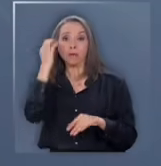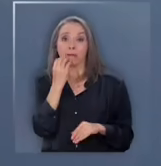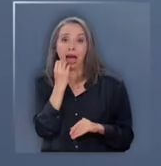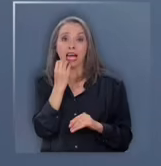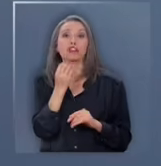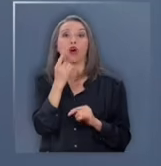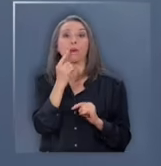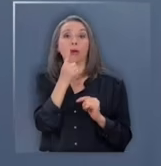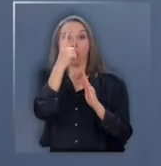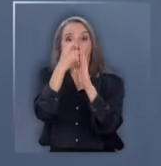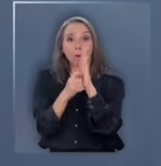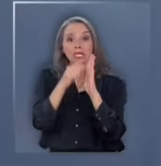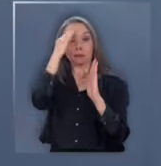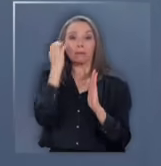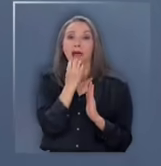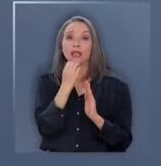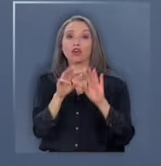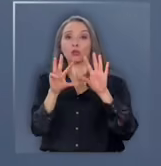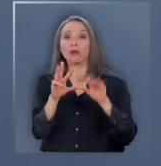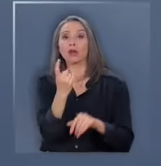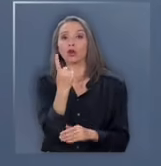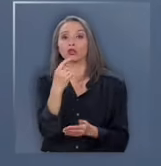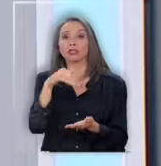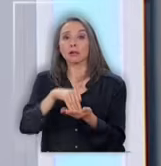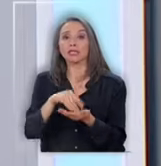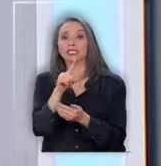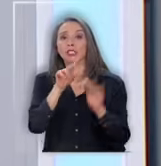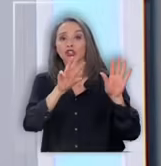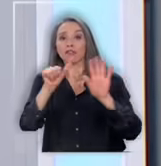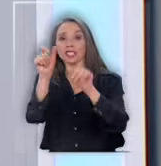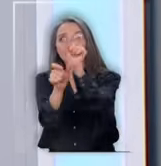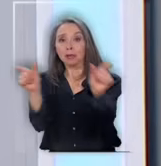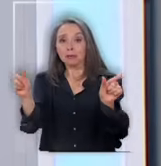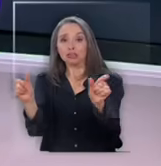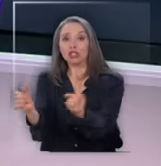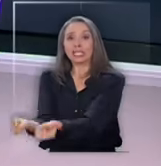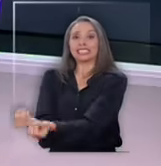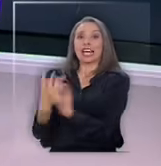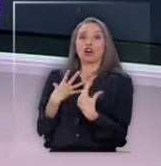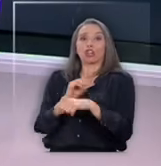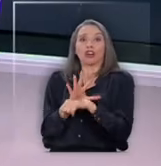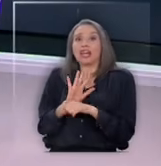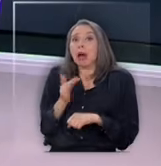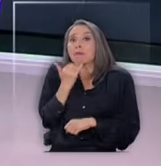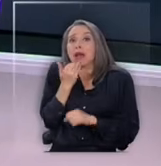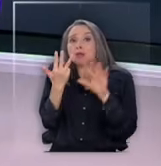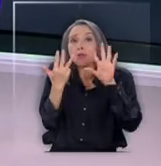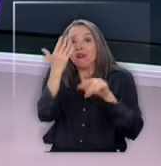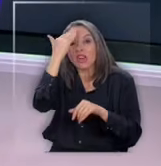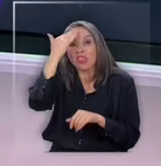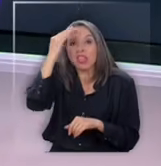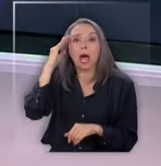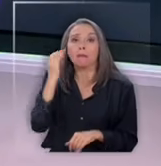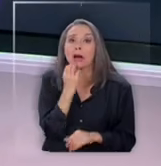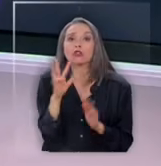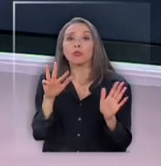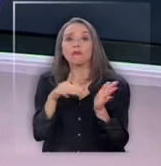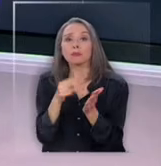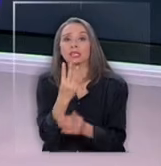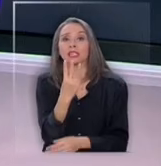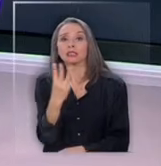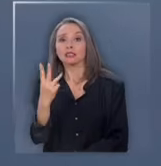mayo 11.196 contagios sólo en estos nueve días 9.332 en la